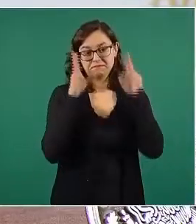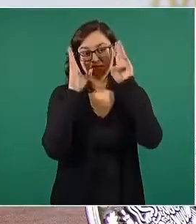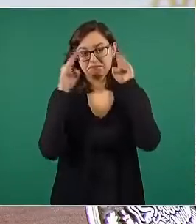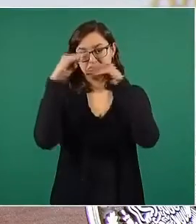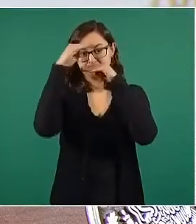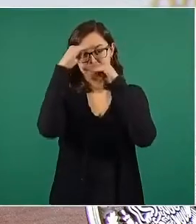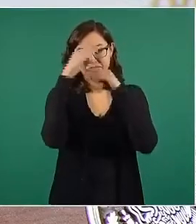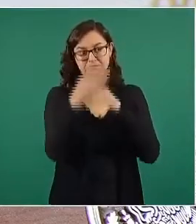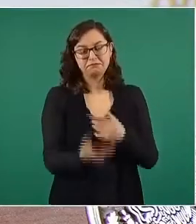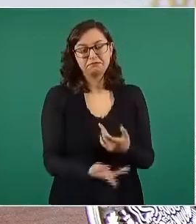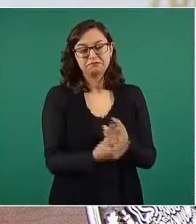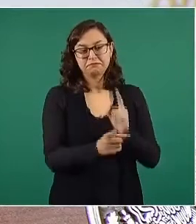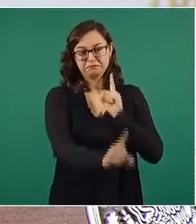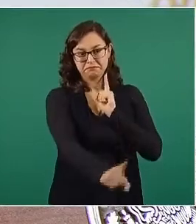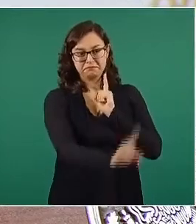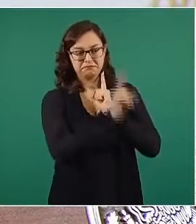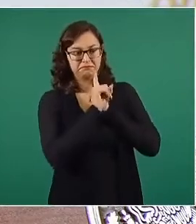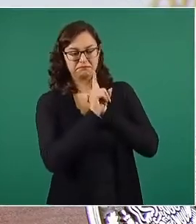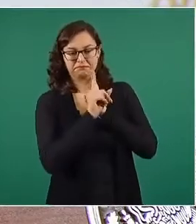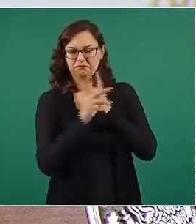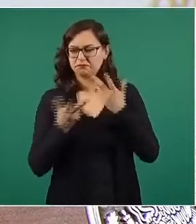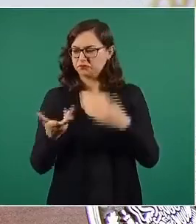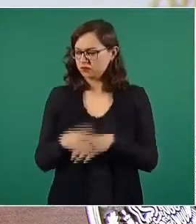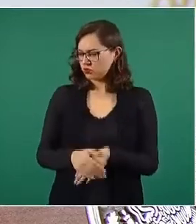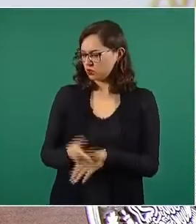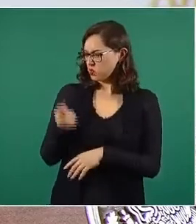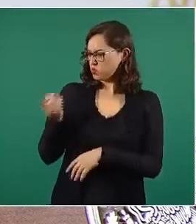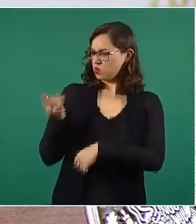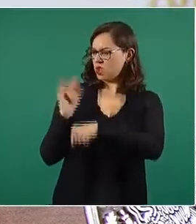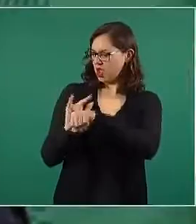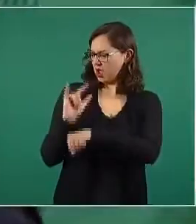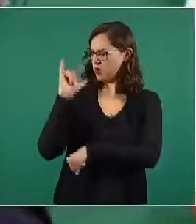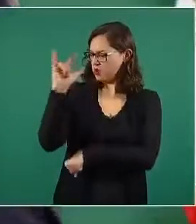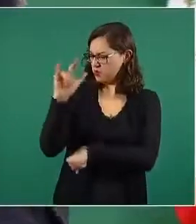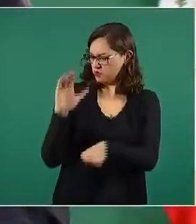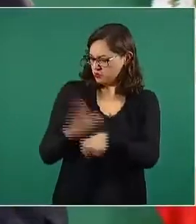me dijo: oiga, ¿y por qué viene en avión?